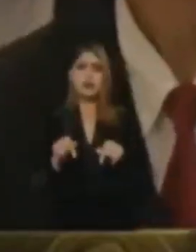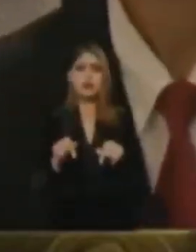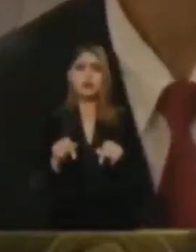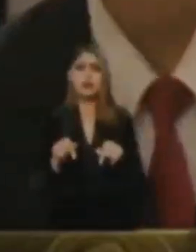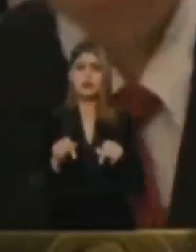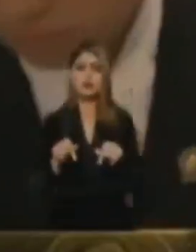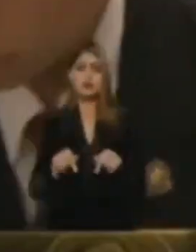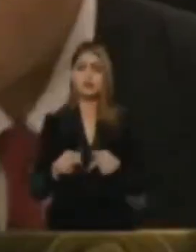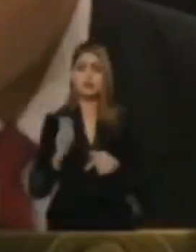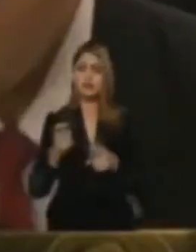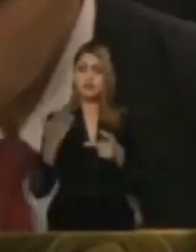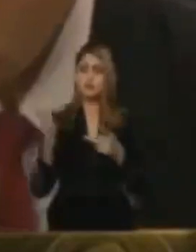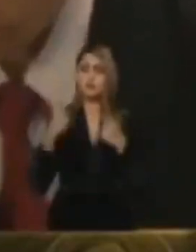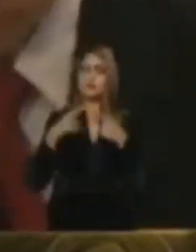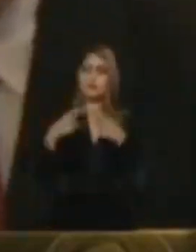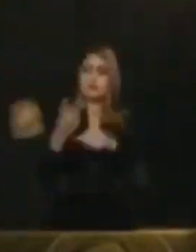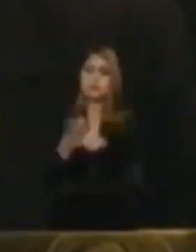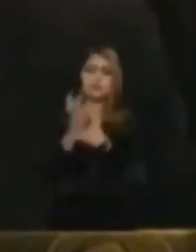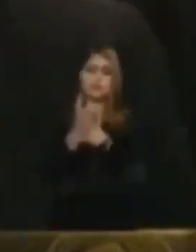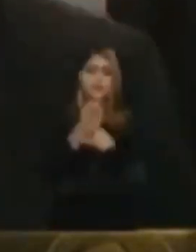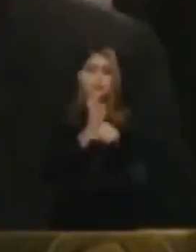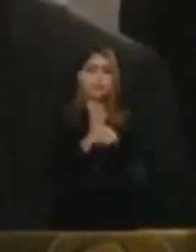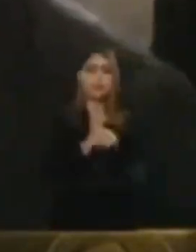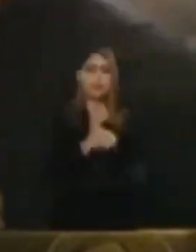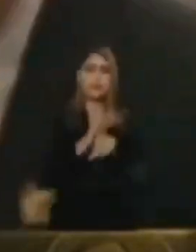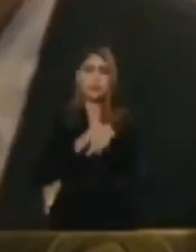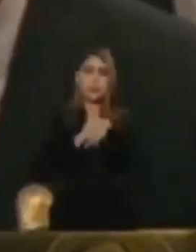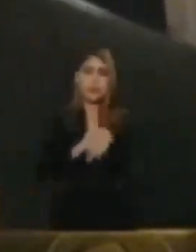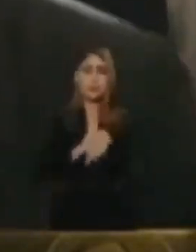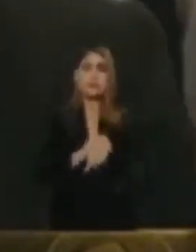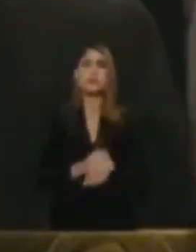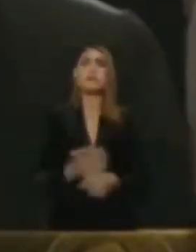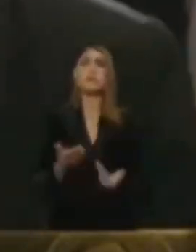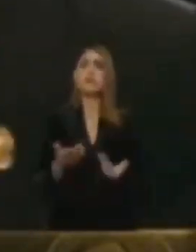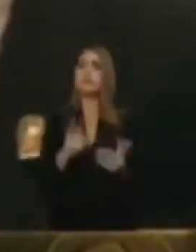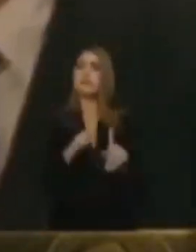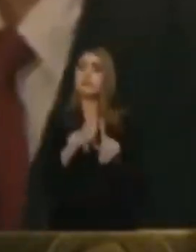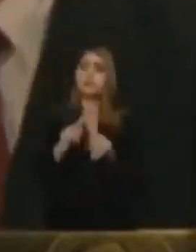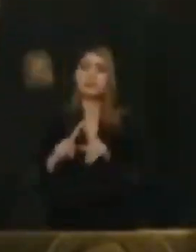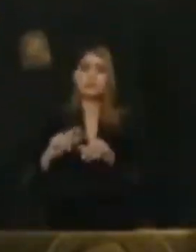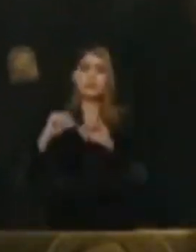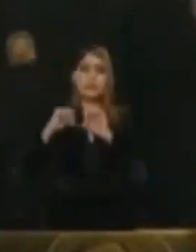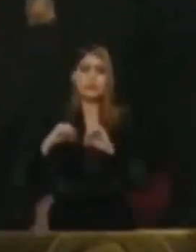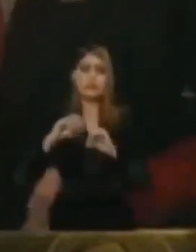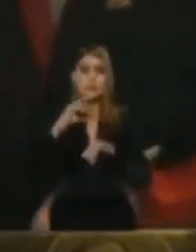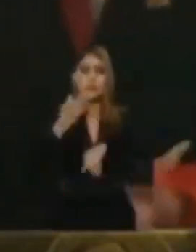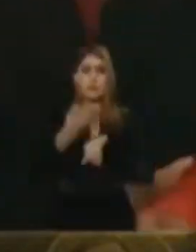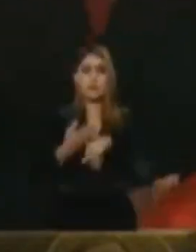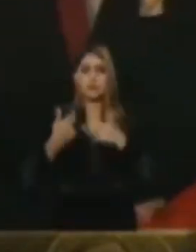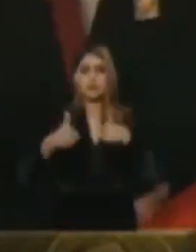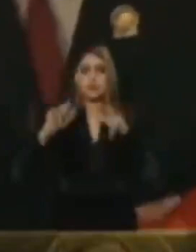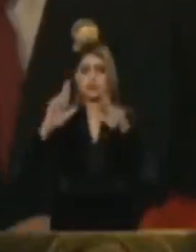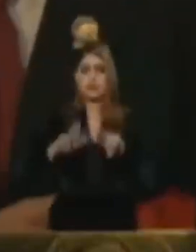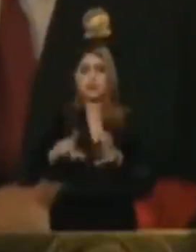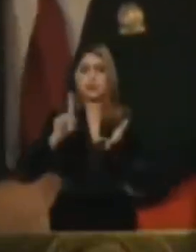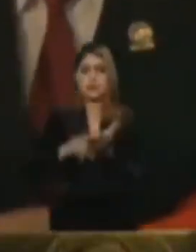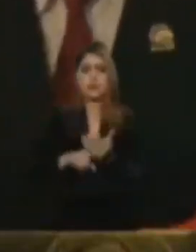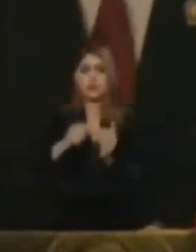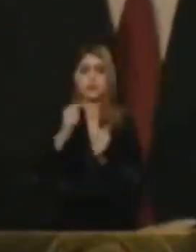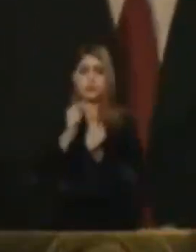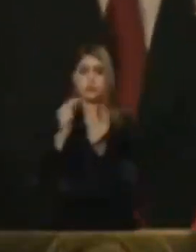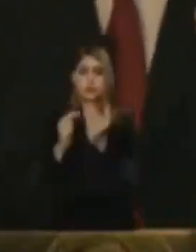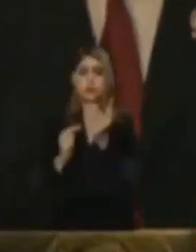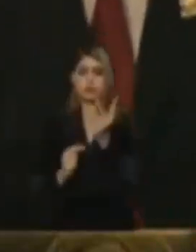de los invitados, de la familia, de los amigos, de los funcionarios, de los representantes de los 3